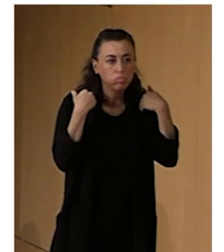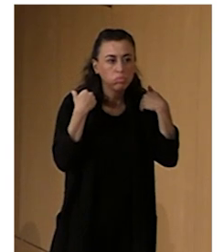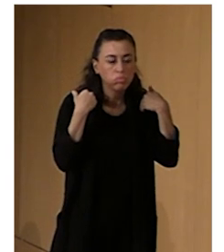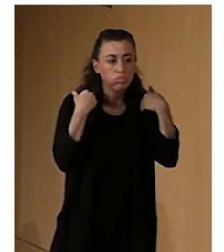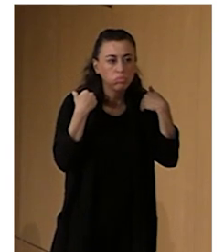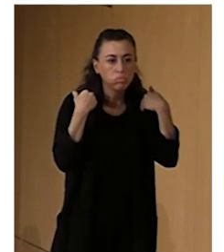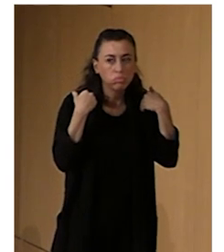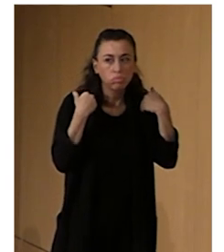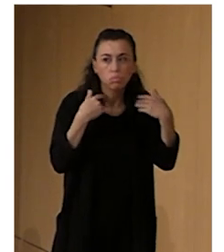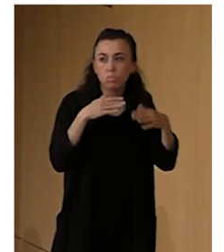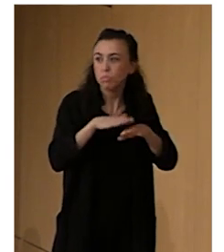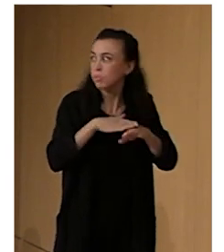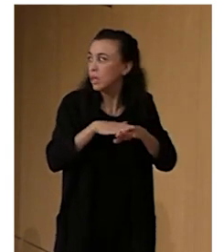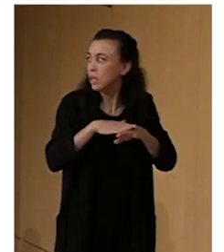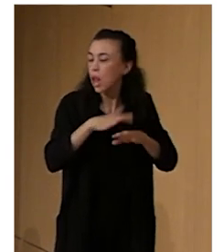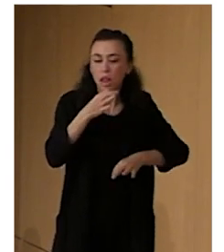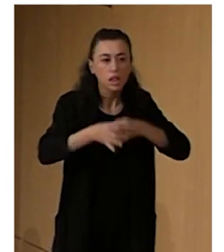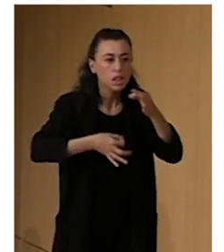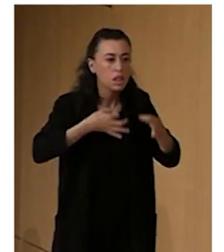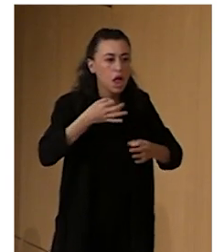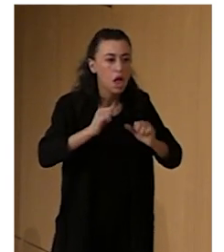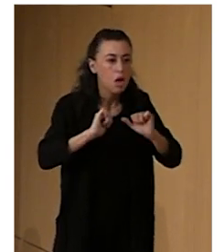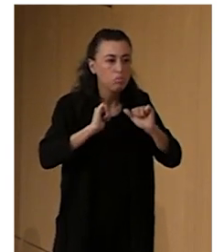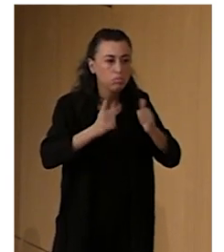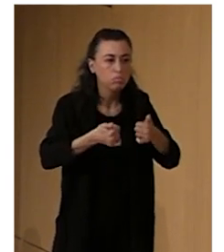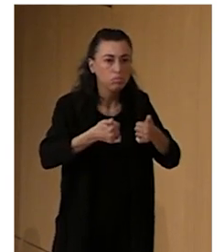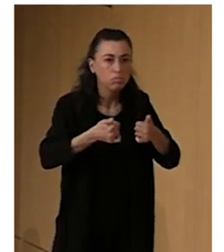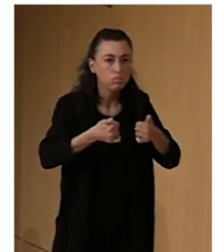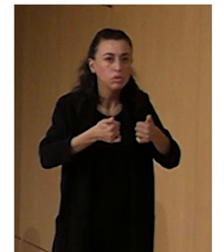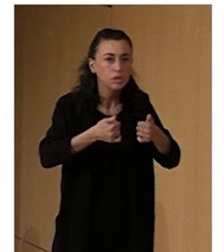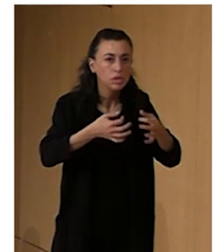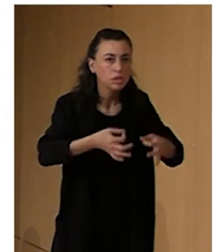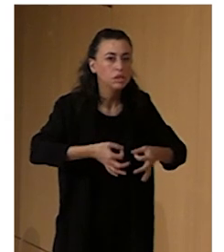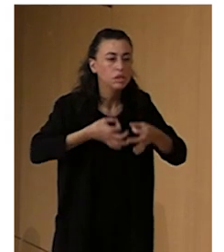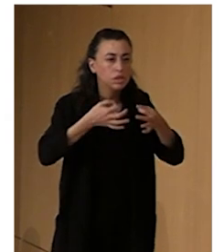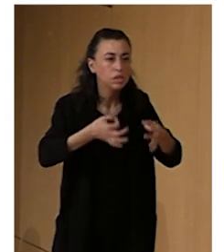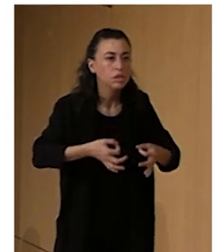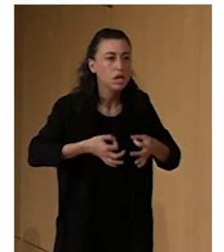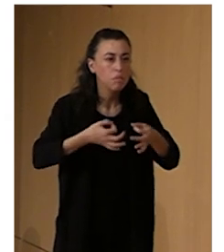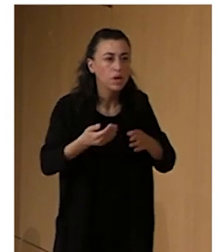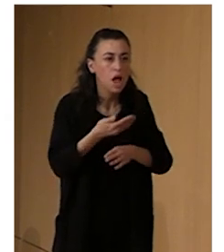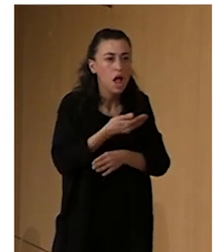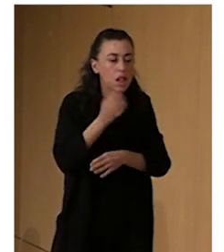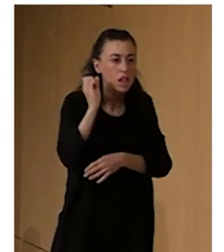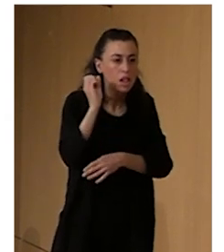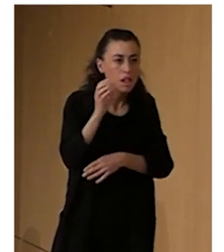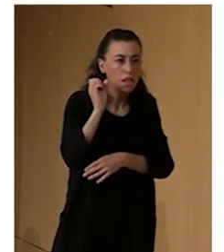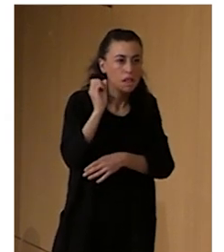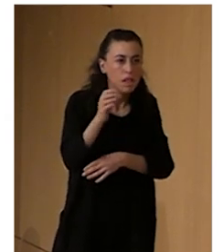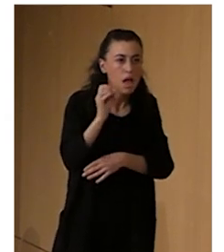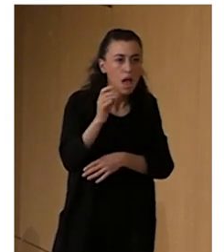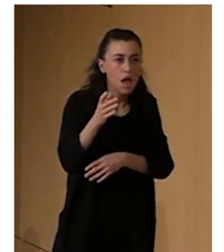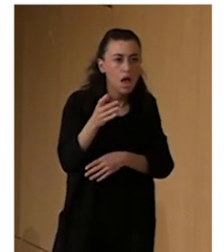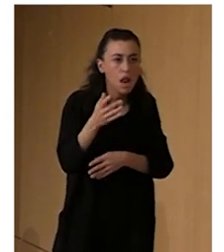Perdón no sé si me oye bien cuando se inicia el ciclo siempre hay una una charla por parte de ella con todas las